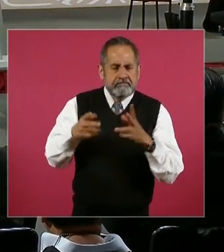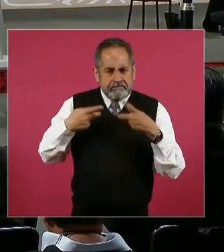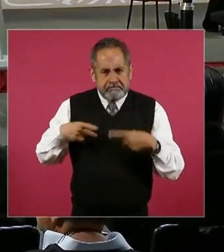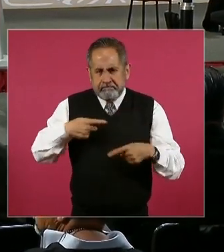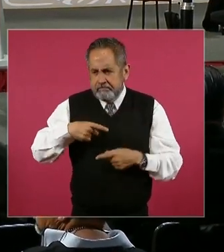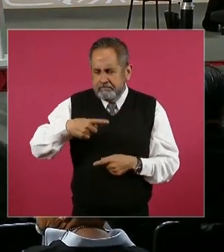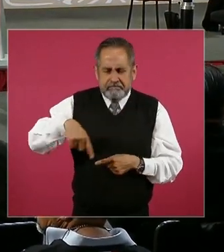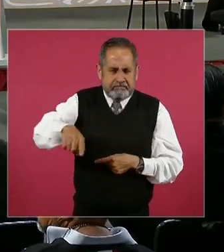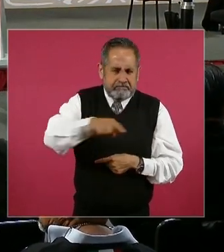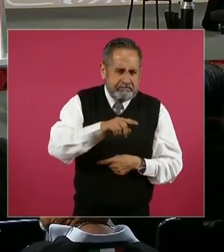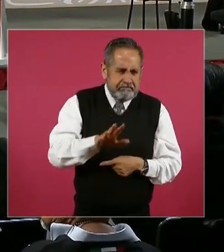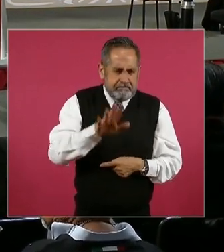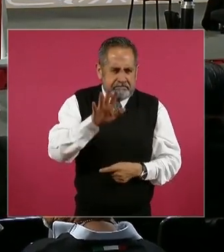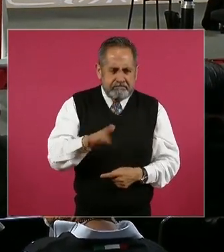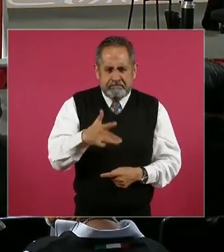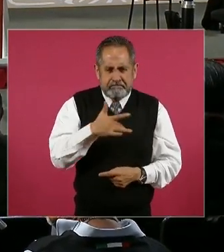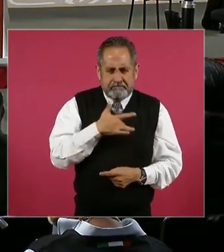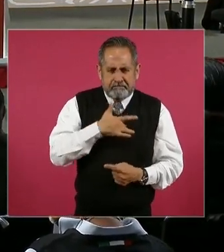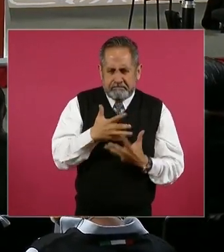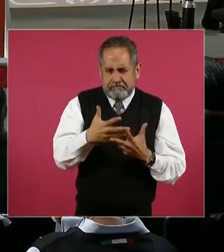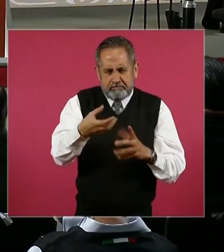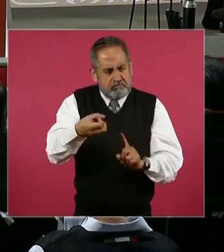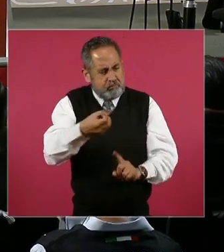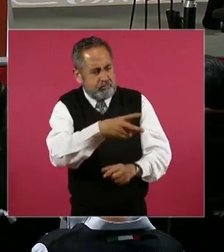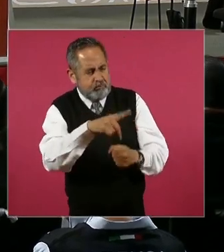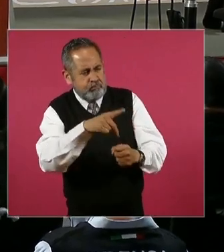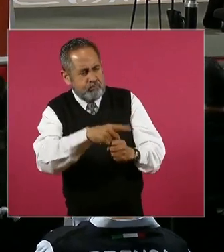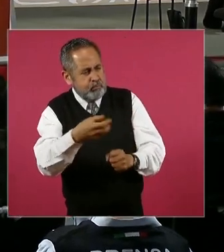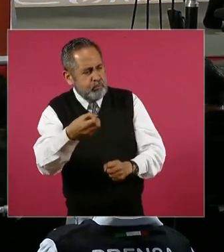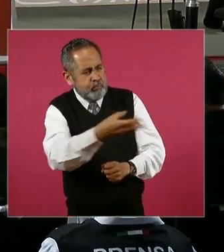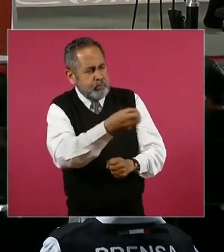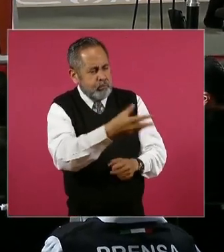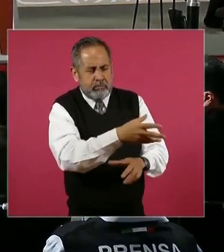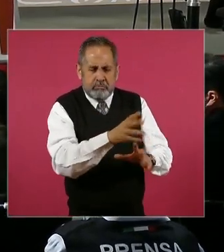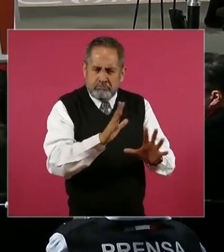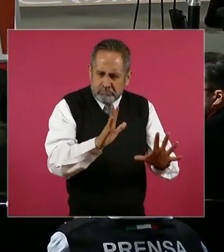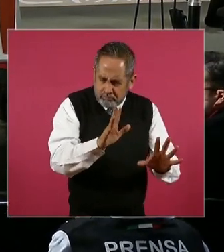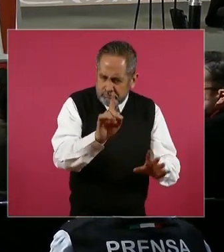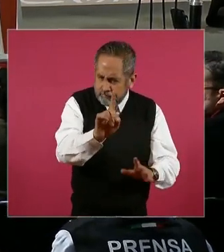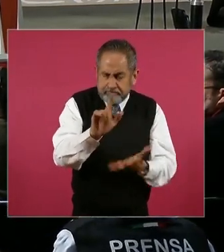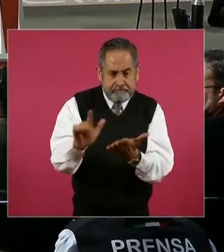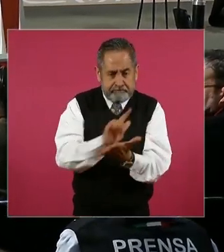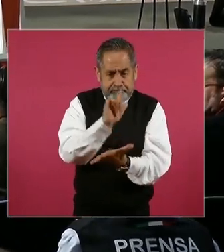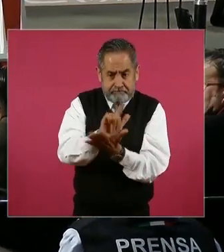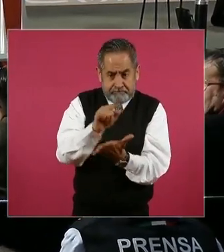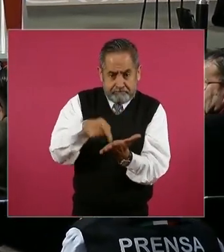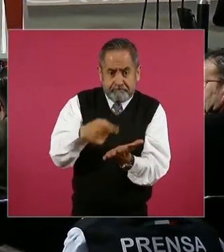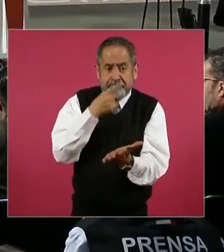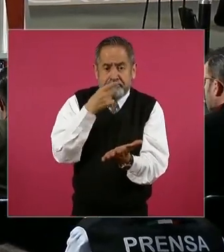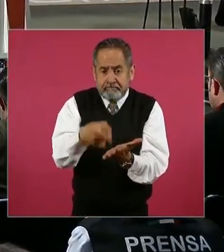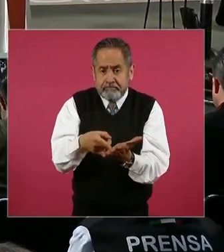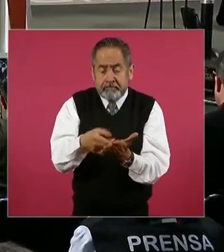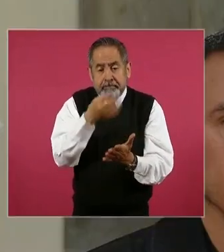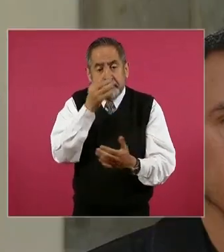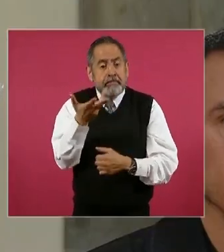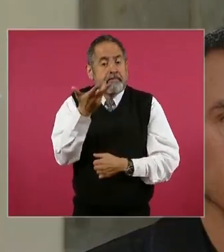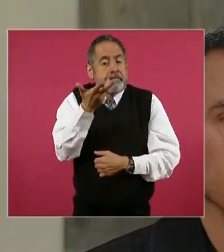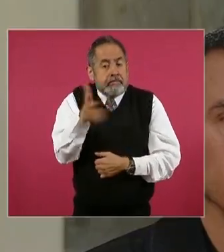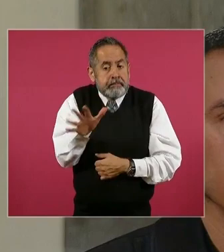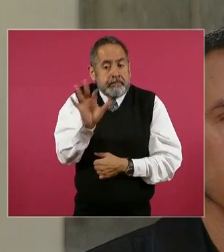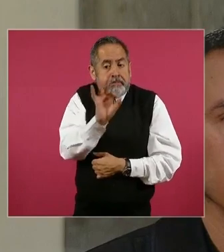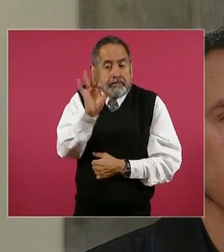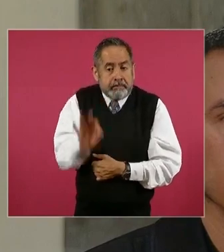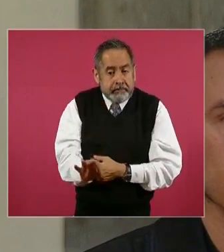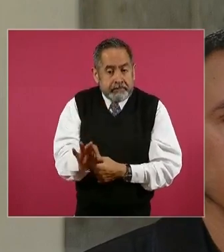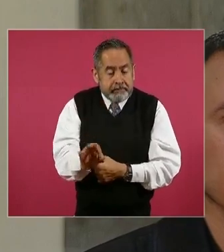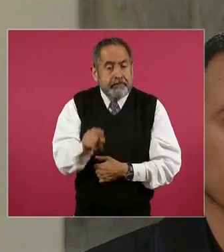Bondadosos en favor de mexicanos contra la corrupción eh la ley dice que solamente el 10% de los